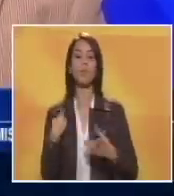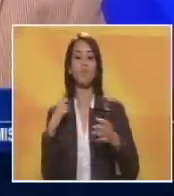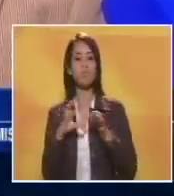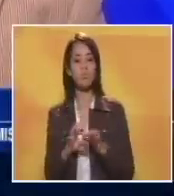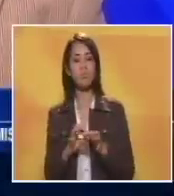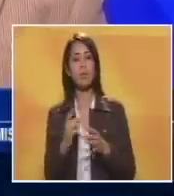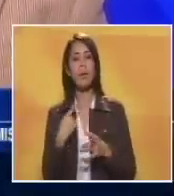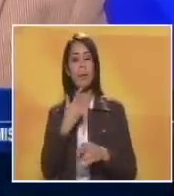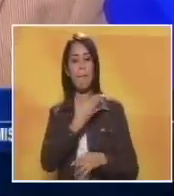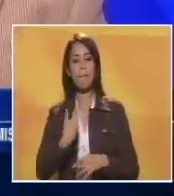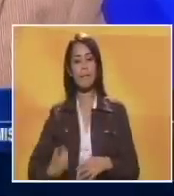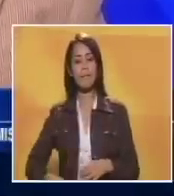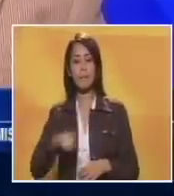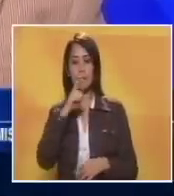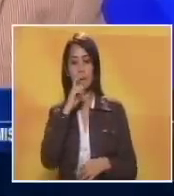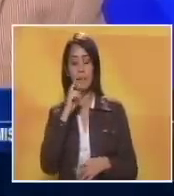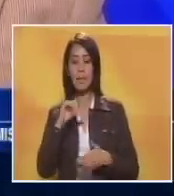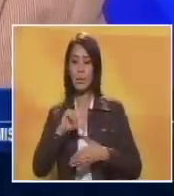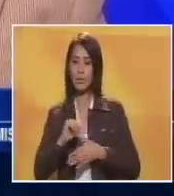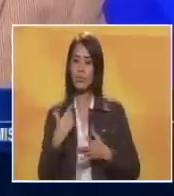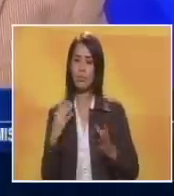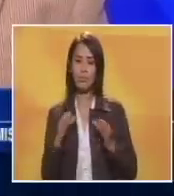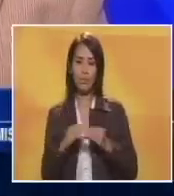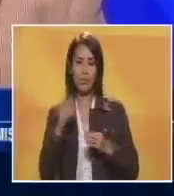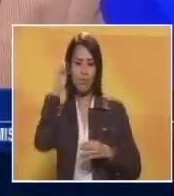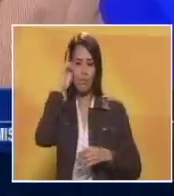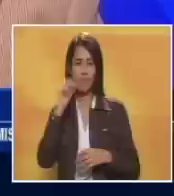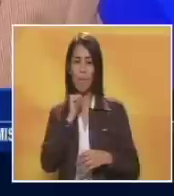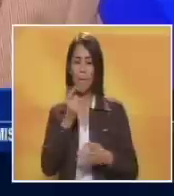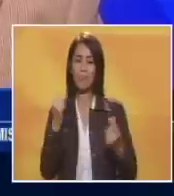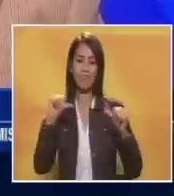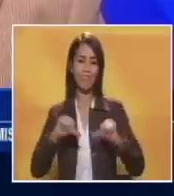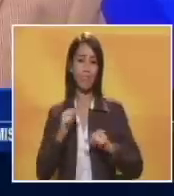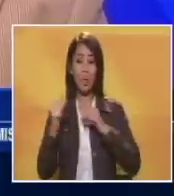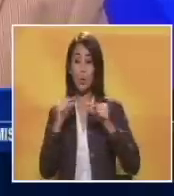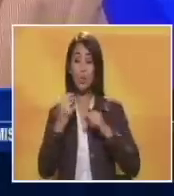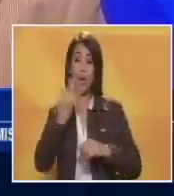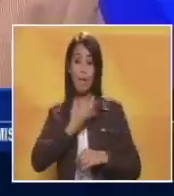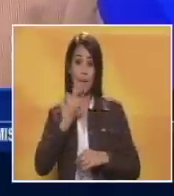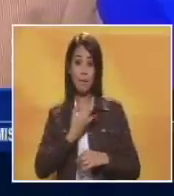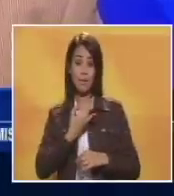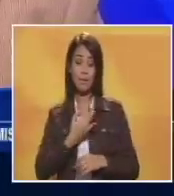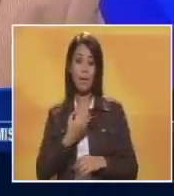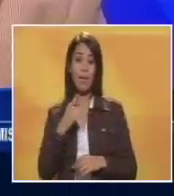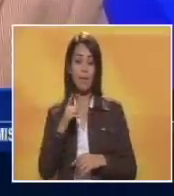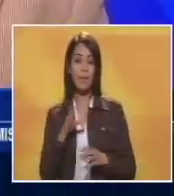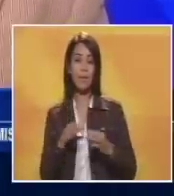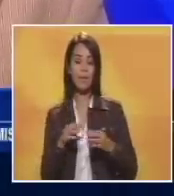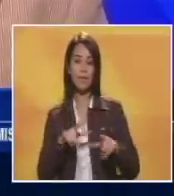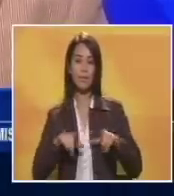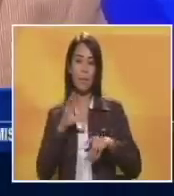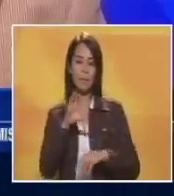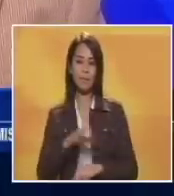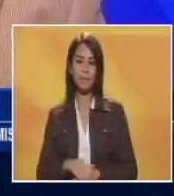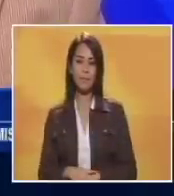Nicolás Maduro en que la Cumbre de las Américas fue un fracaso al considerar que no discutieron las verdades necesarias de la región.